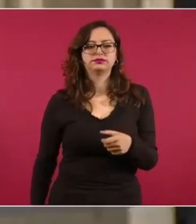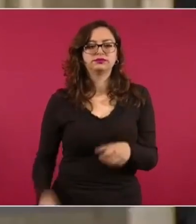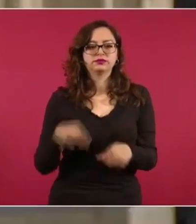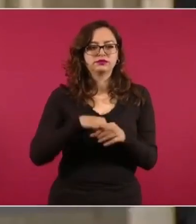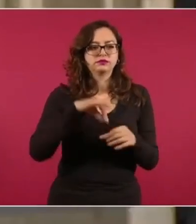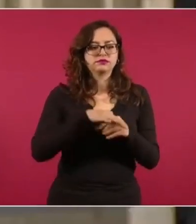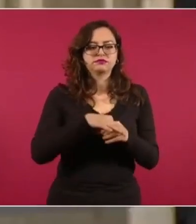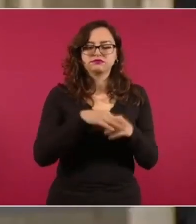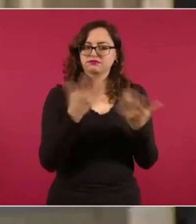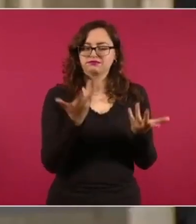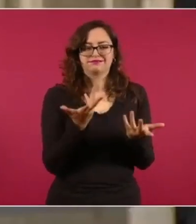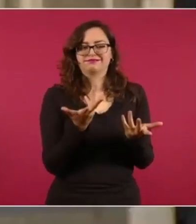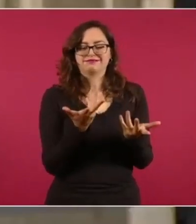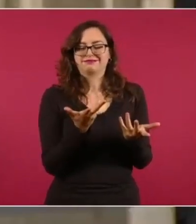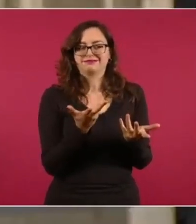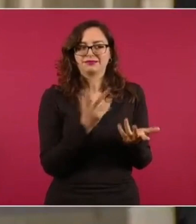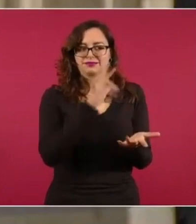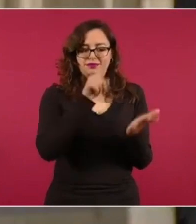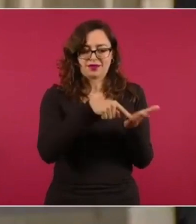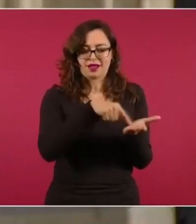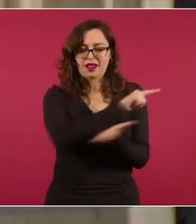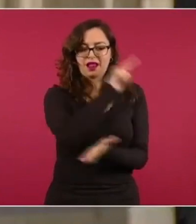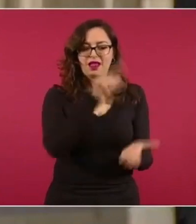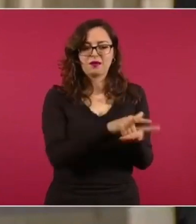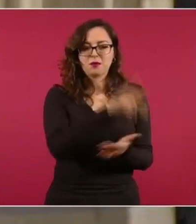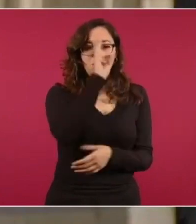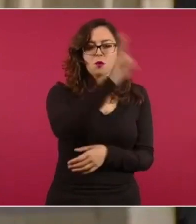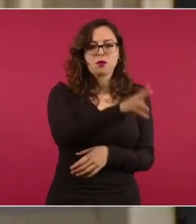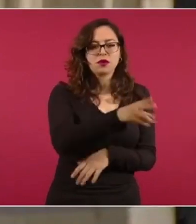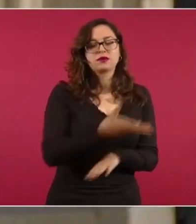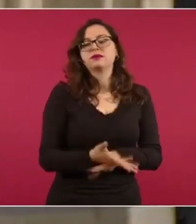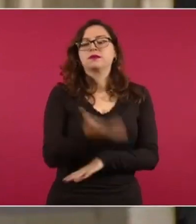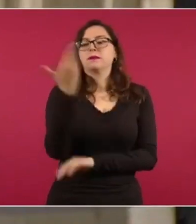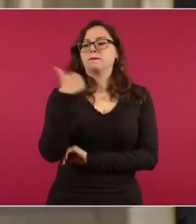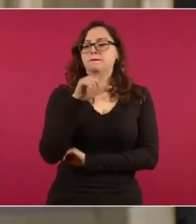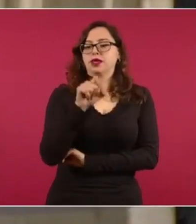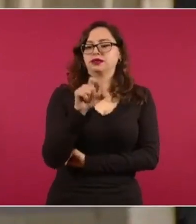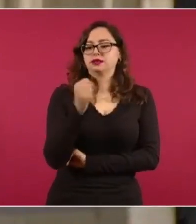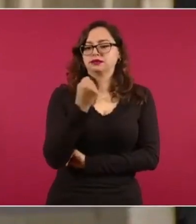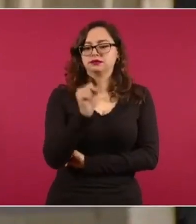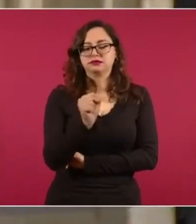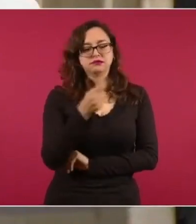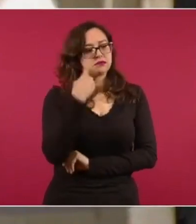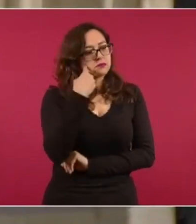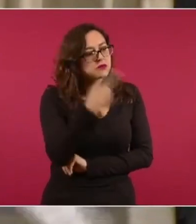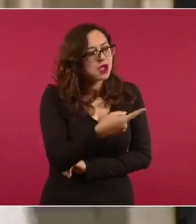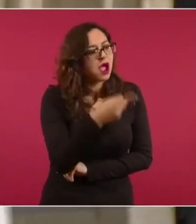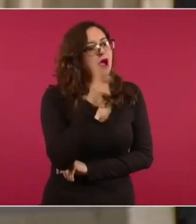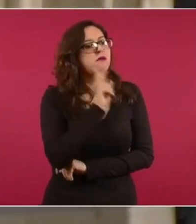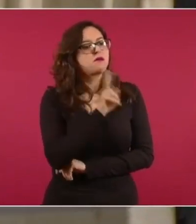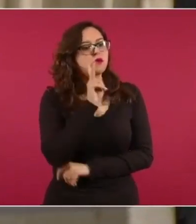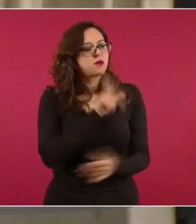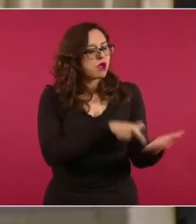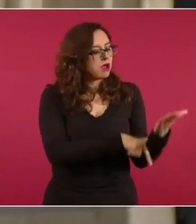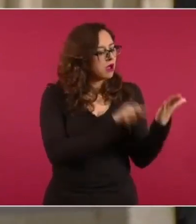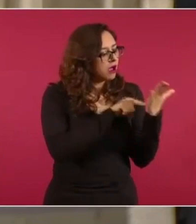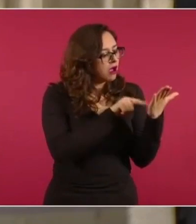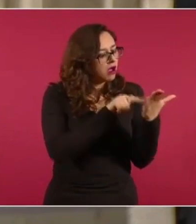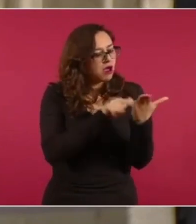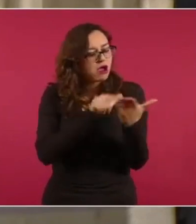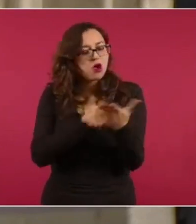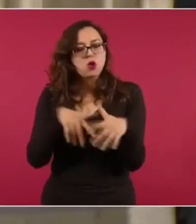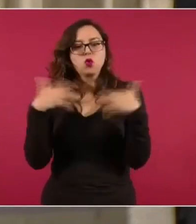Oficial publicó el pasado domingo 20 de septiembre en exclusiva las pruebas de la documentación del